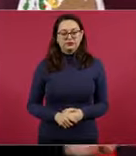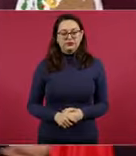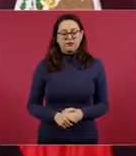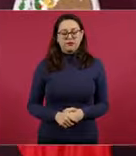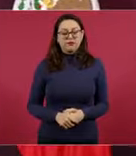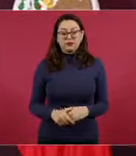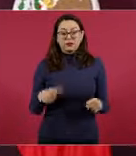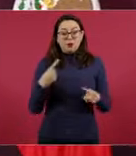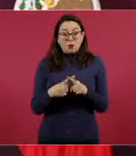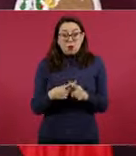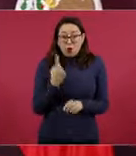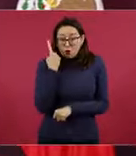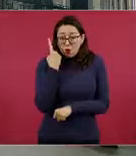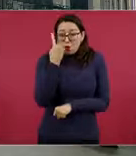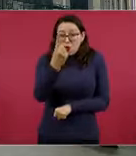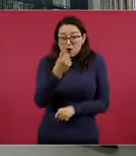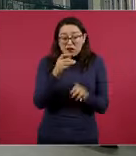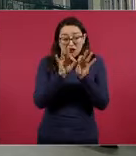por lo de,